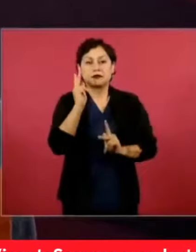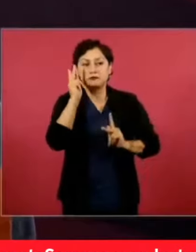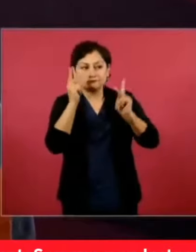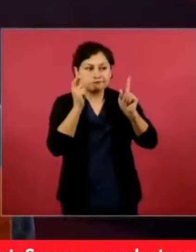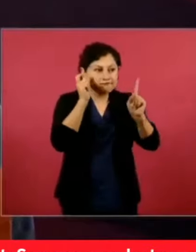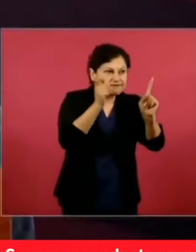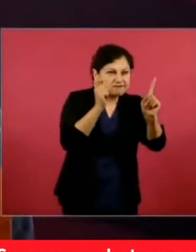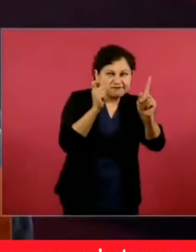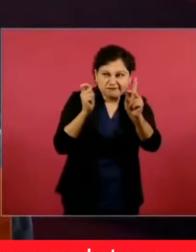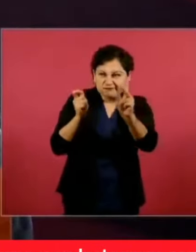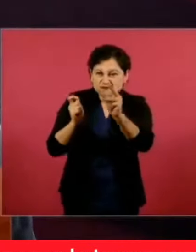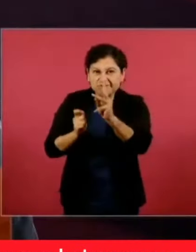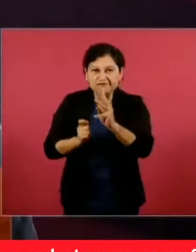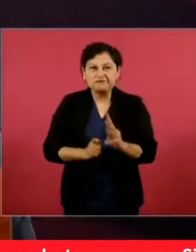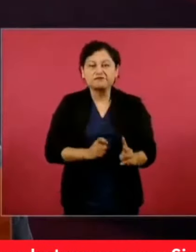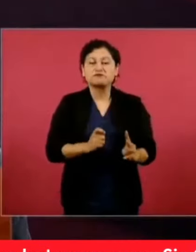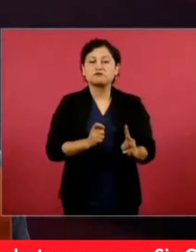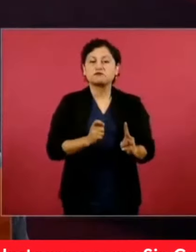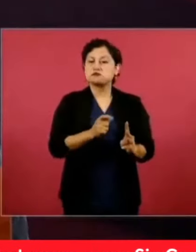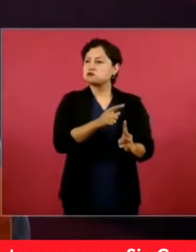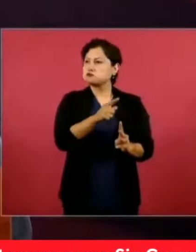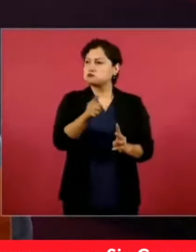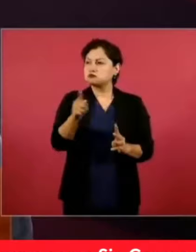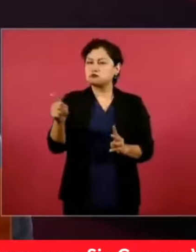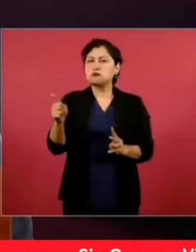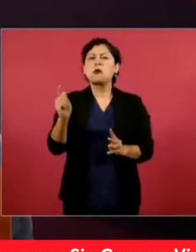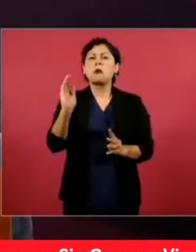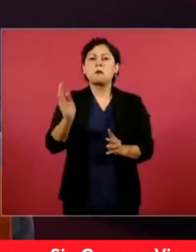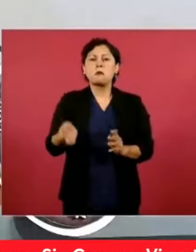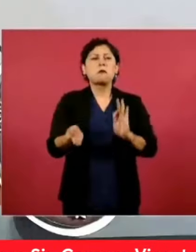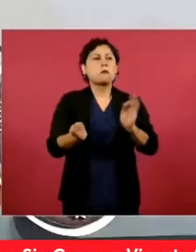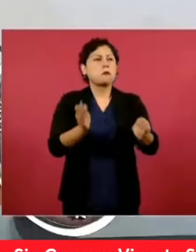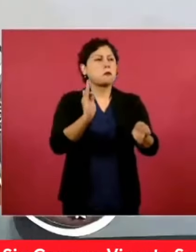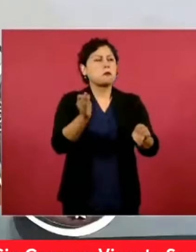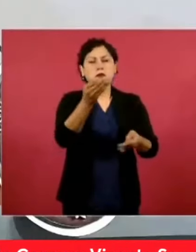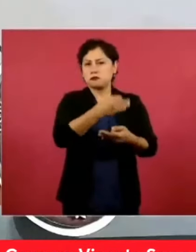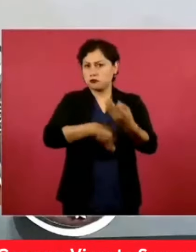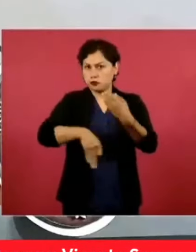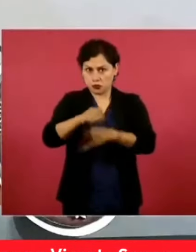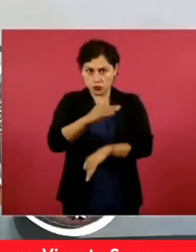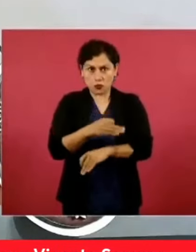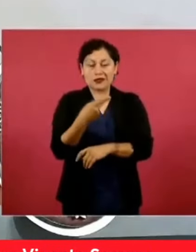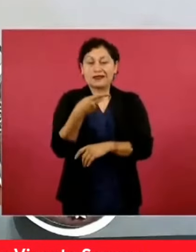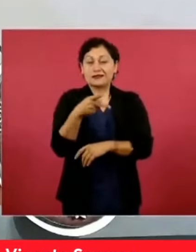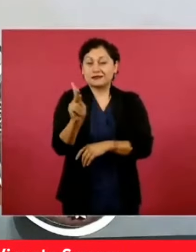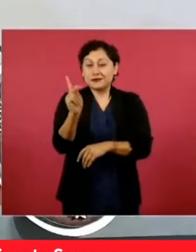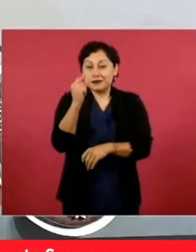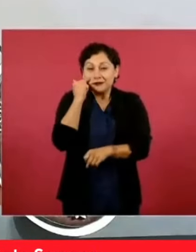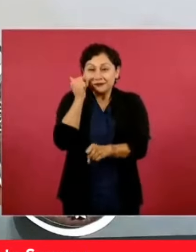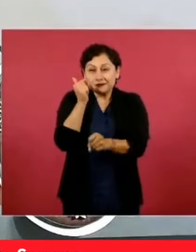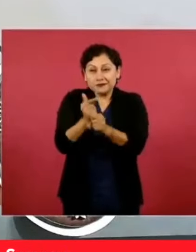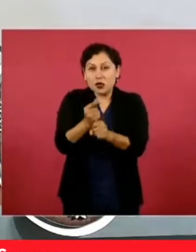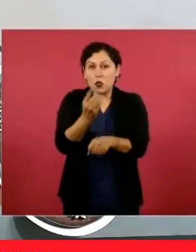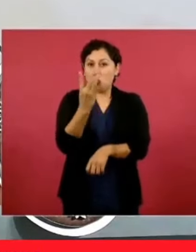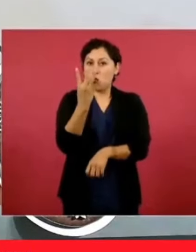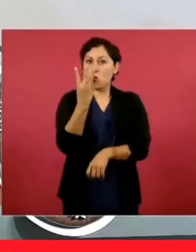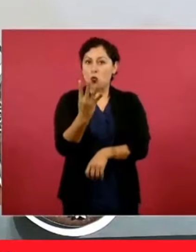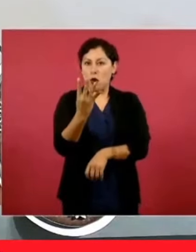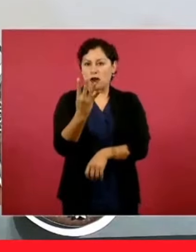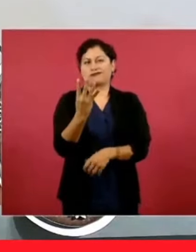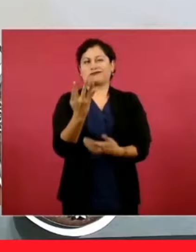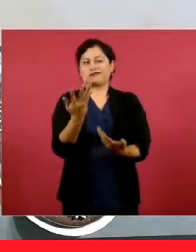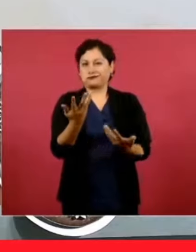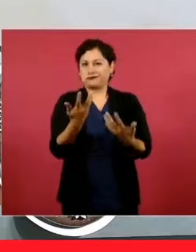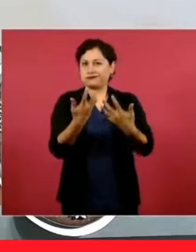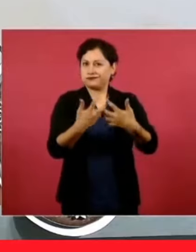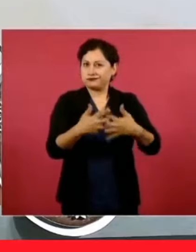constatación. Ninguna gasolinera se negó a ser verificada en este periodo, sin embargo, encontramos 4 gasolineras con irregularidades en